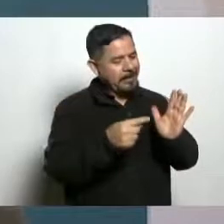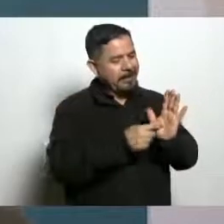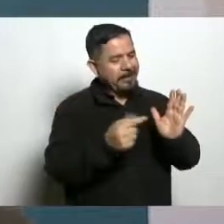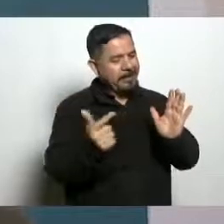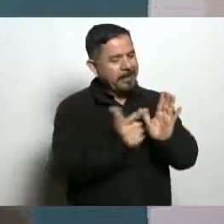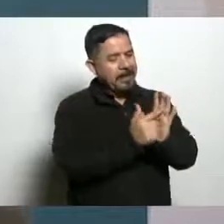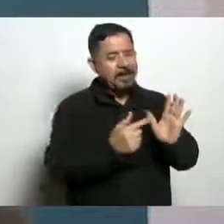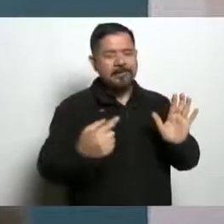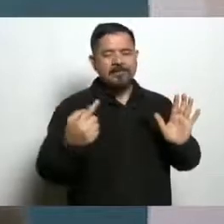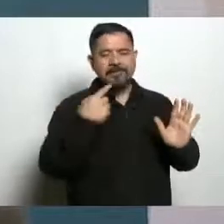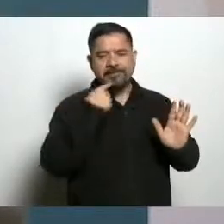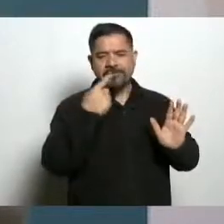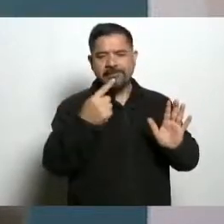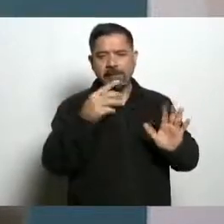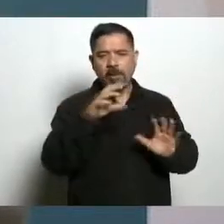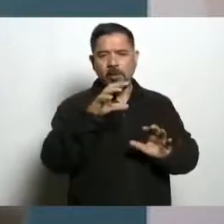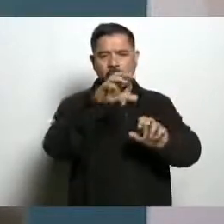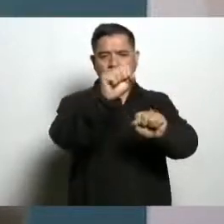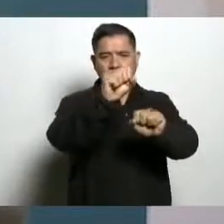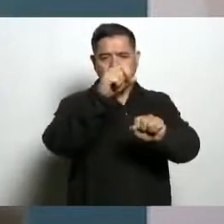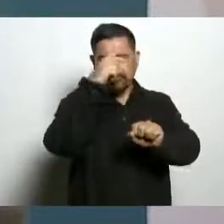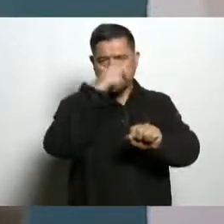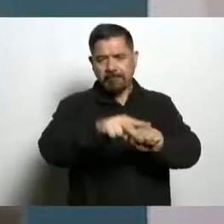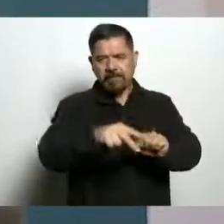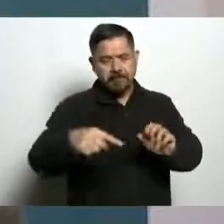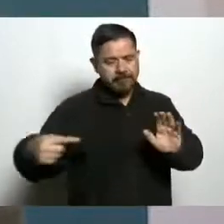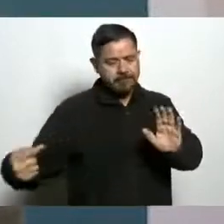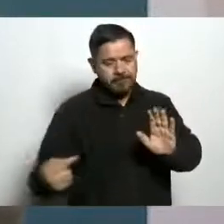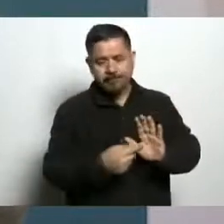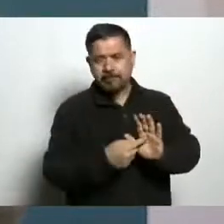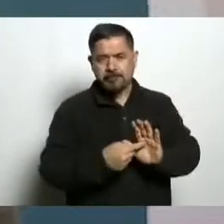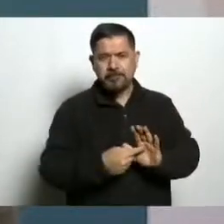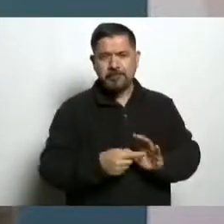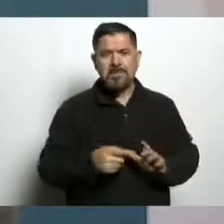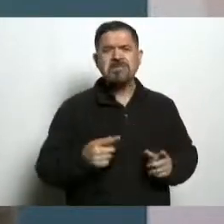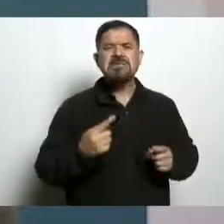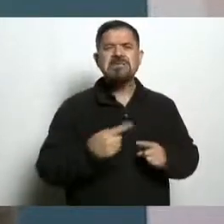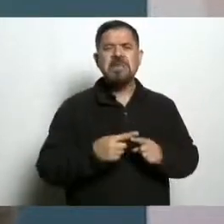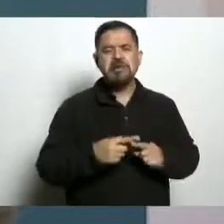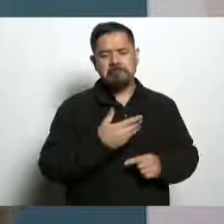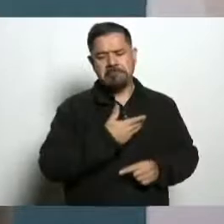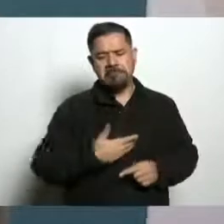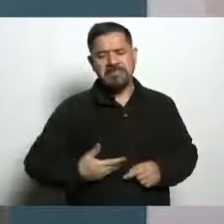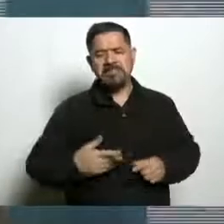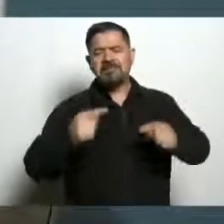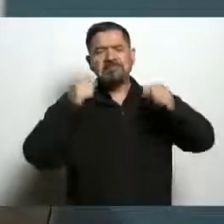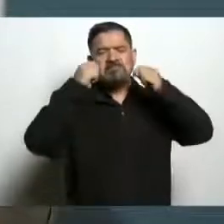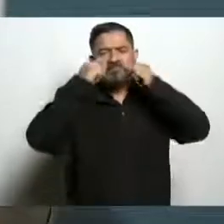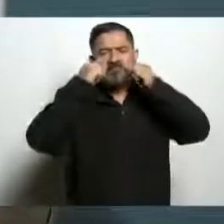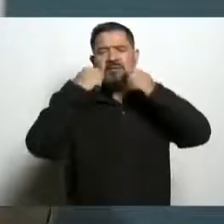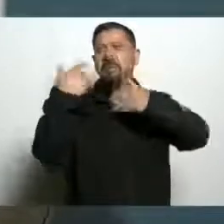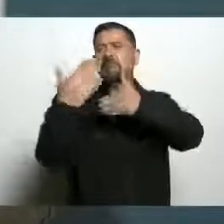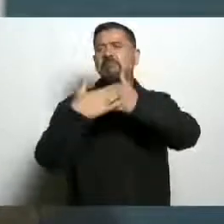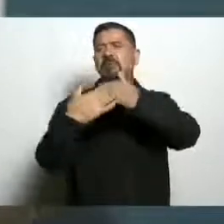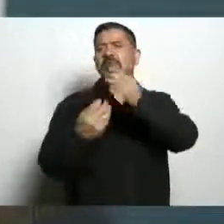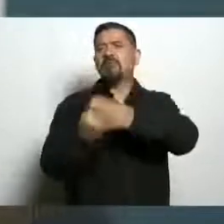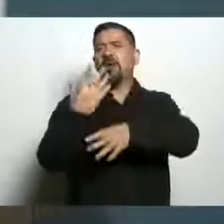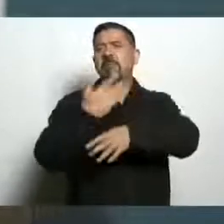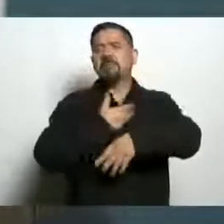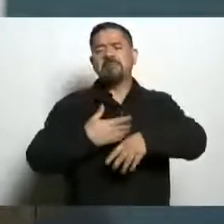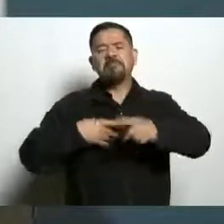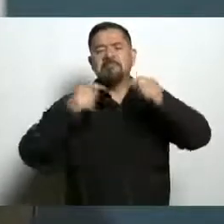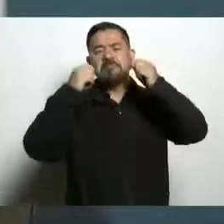escrito en la Constitución, de modo que esté quien esté en el gobierno hacia adelante,